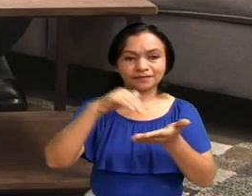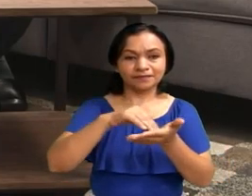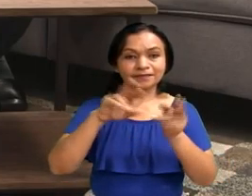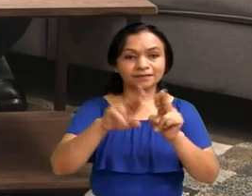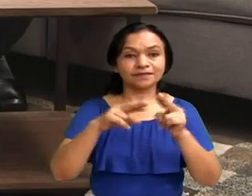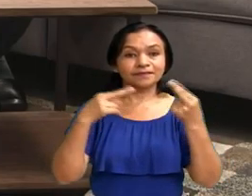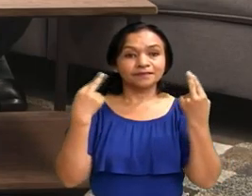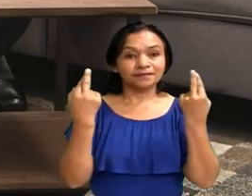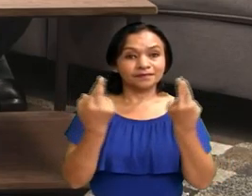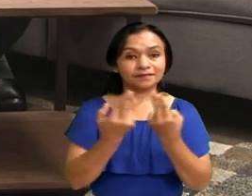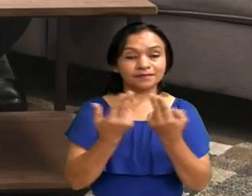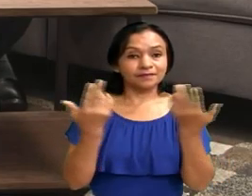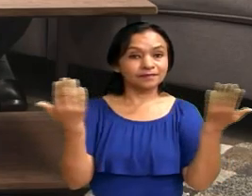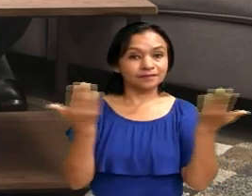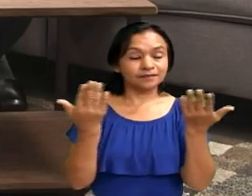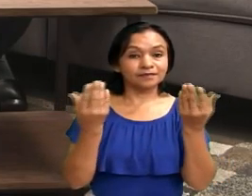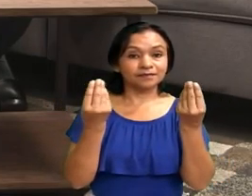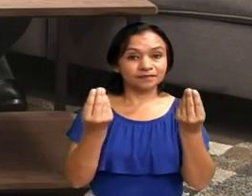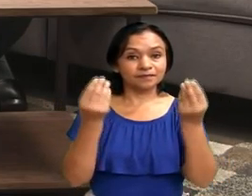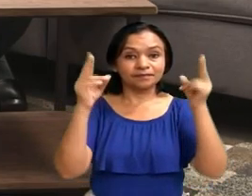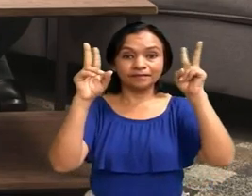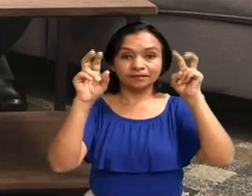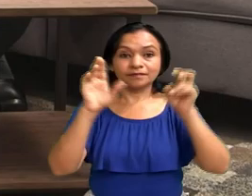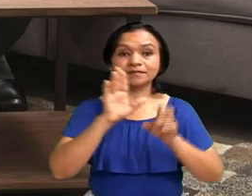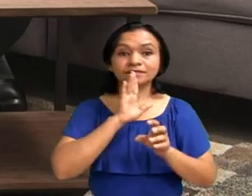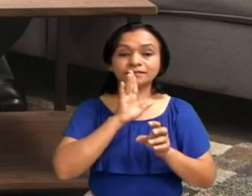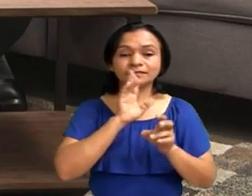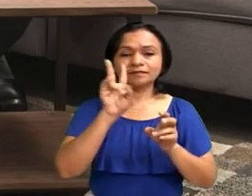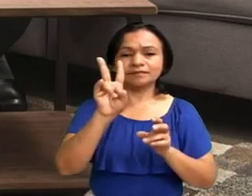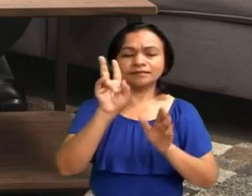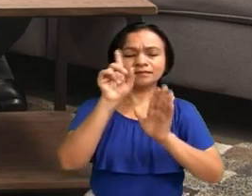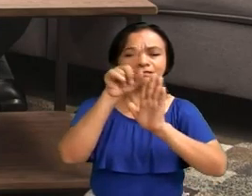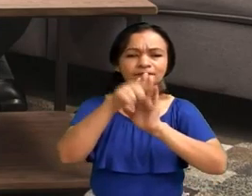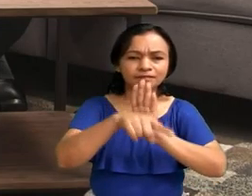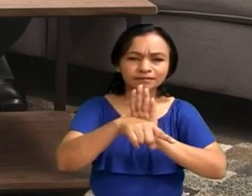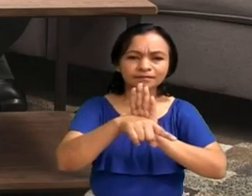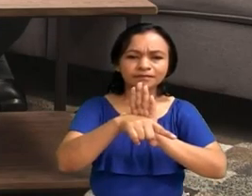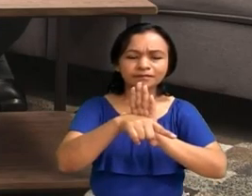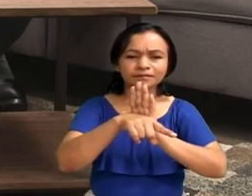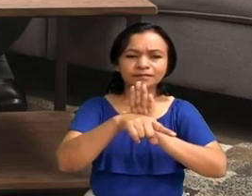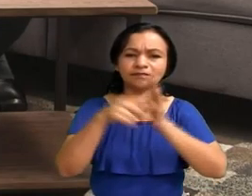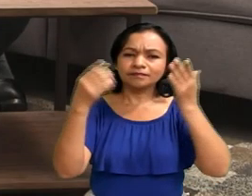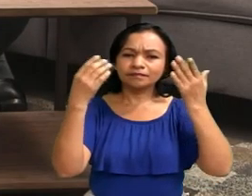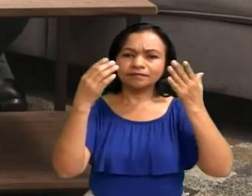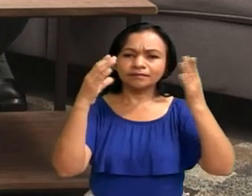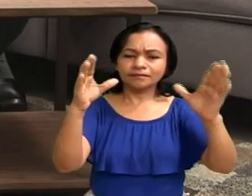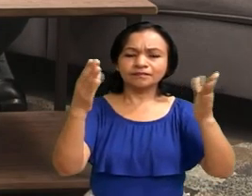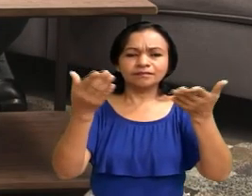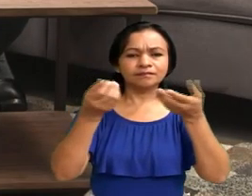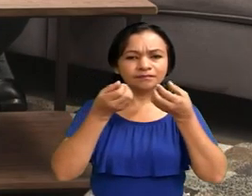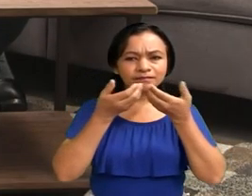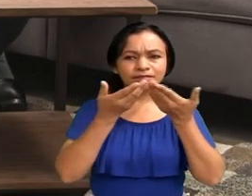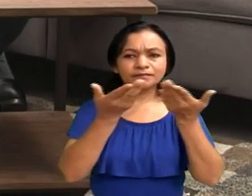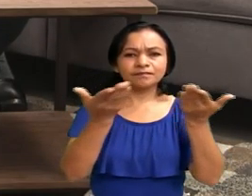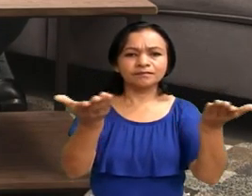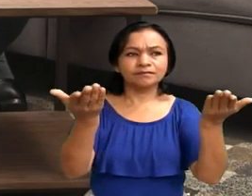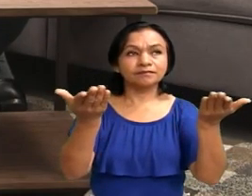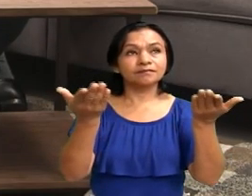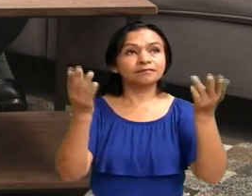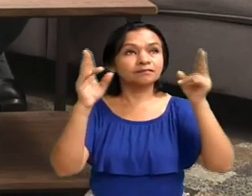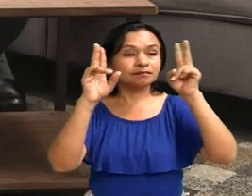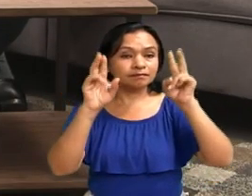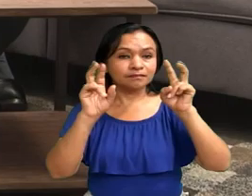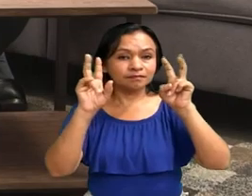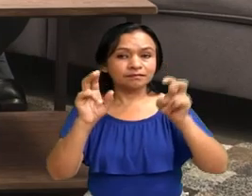encuentro. Me imagino también muchos temas que abordar. En 2 minutos, si pudiera decirnos algunas cuestiones que se nos hayan quedado, a algunos temas